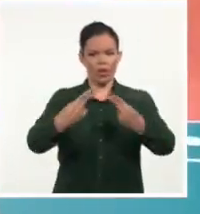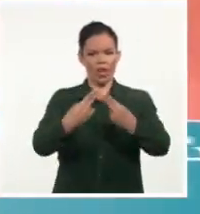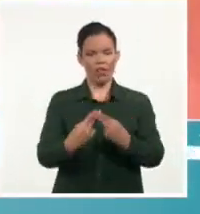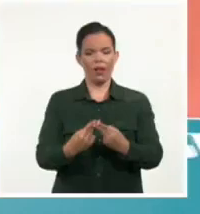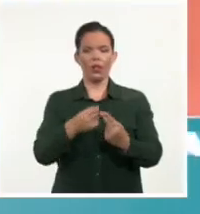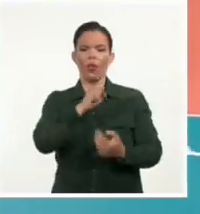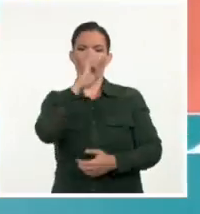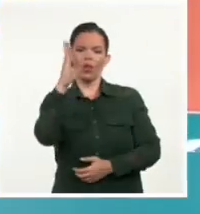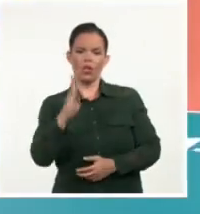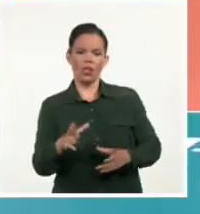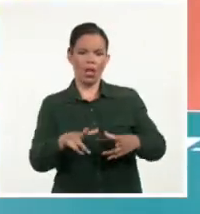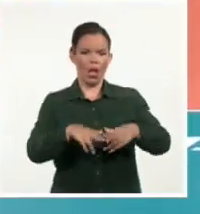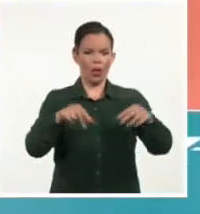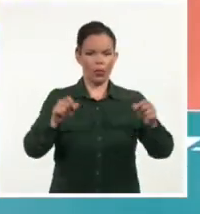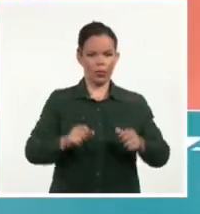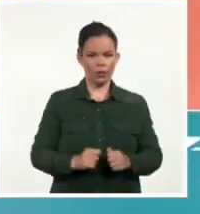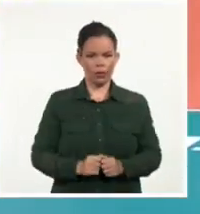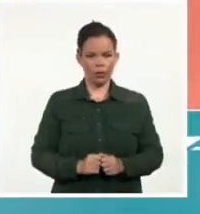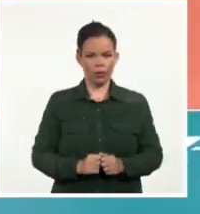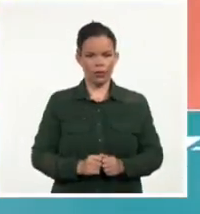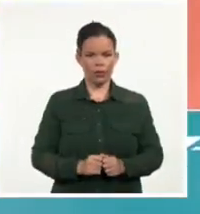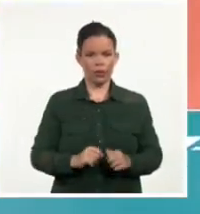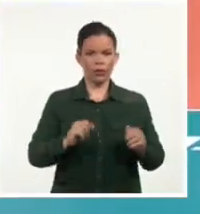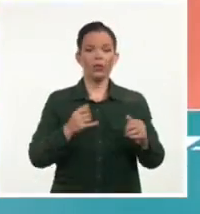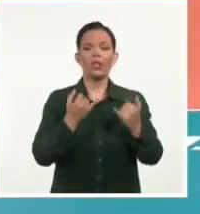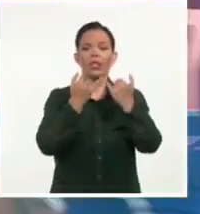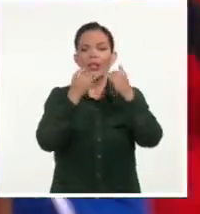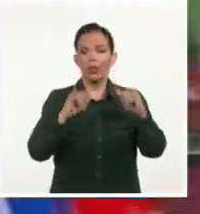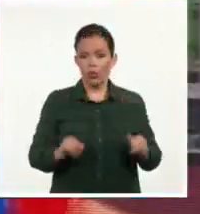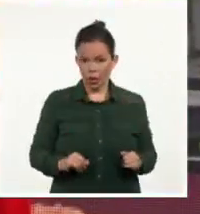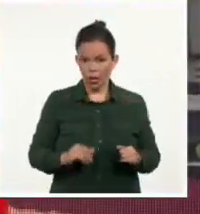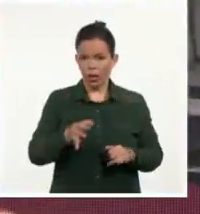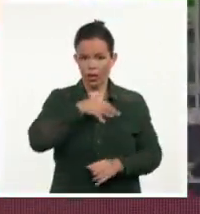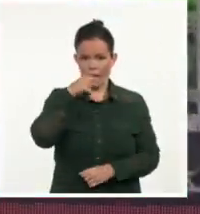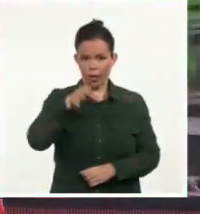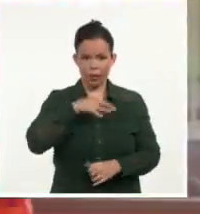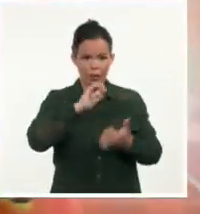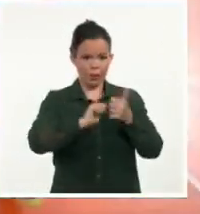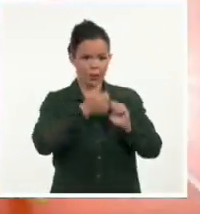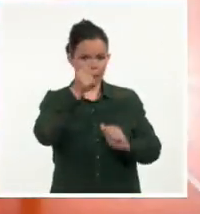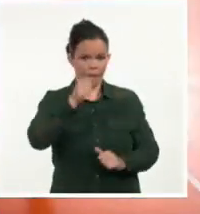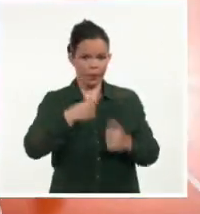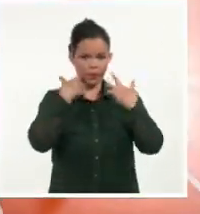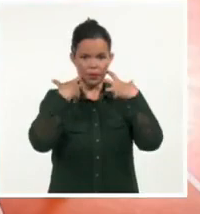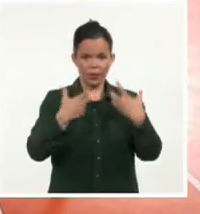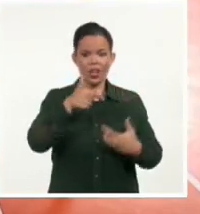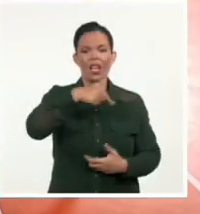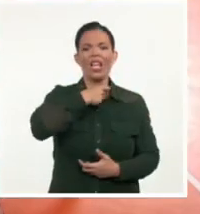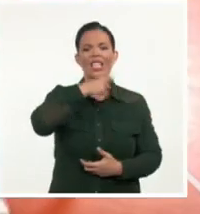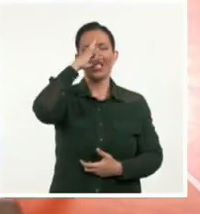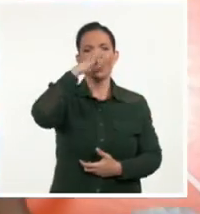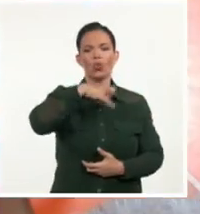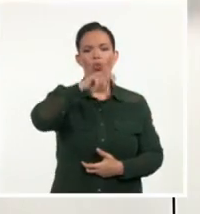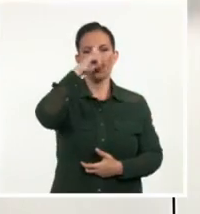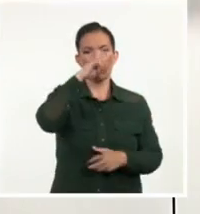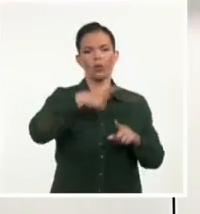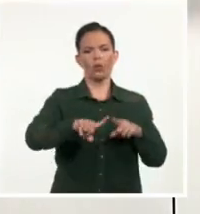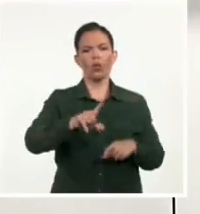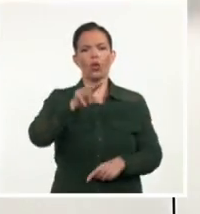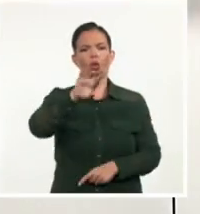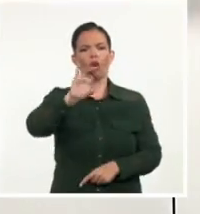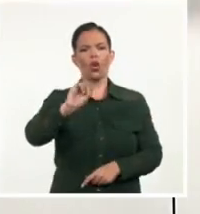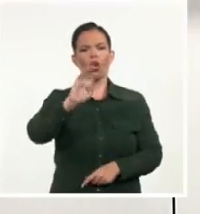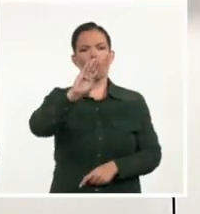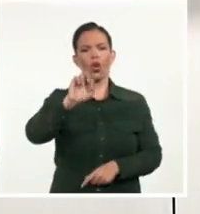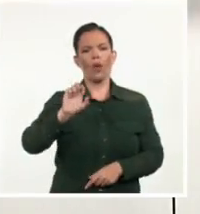y japoneses individualmente los jugadores de más destaque en la formación cubana han sido sus herrera y roberlandy simón